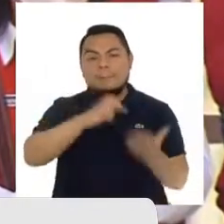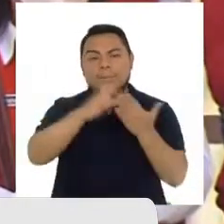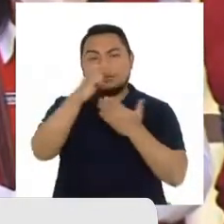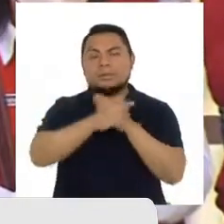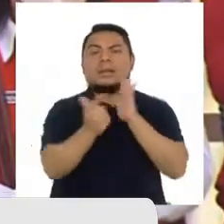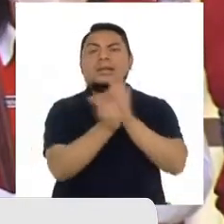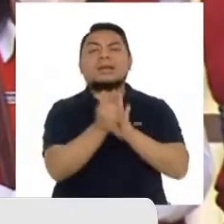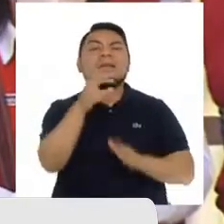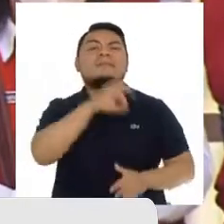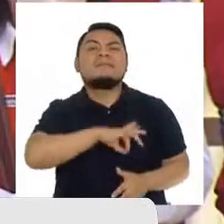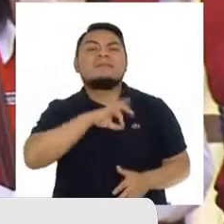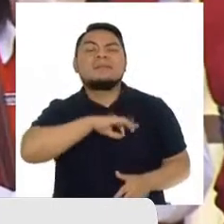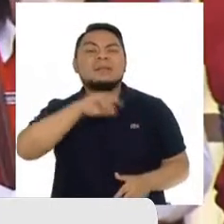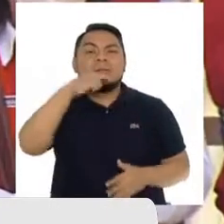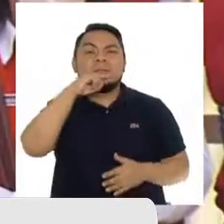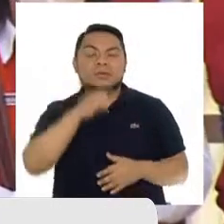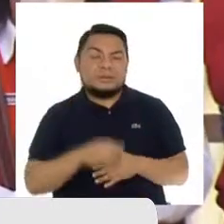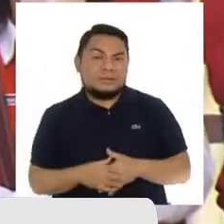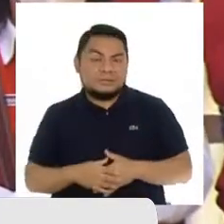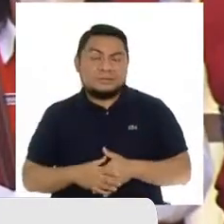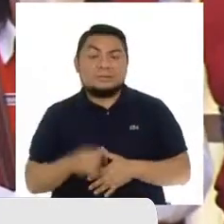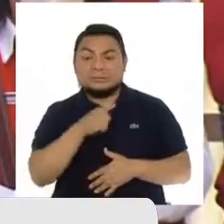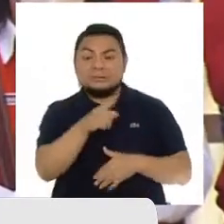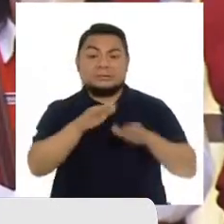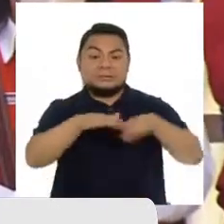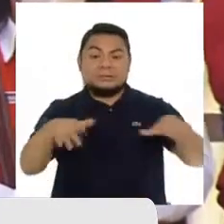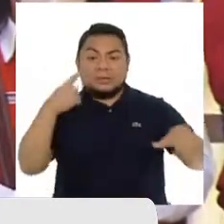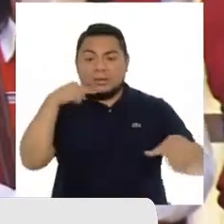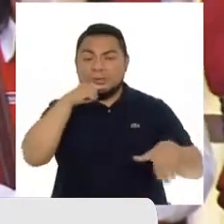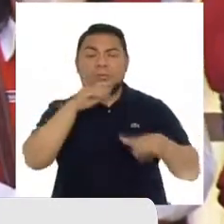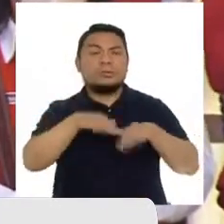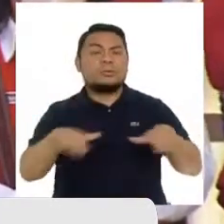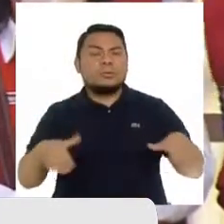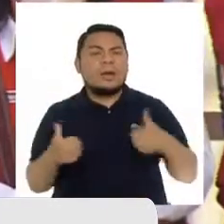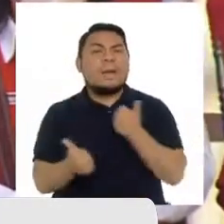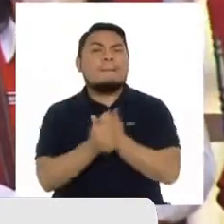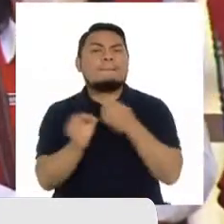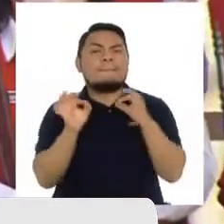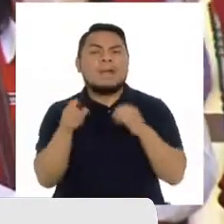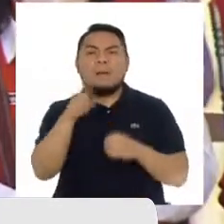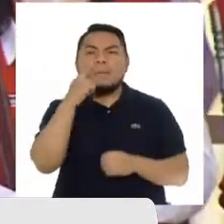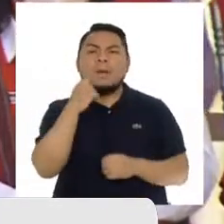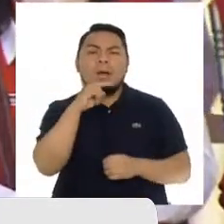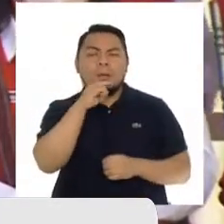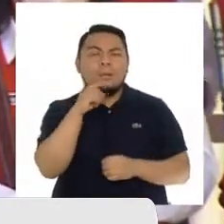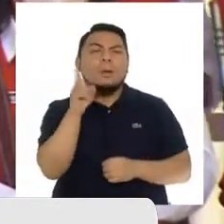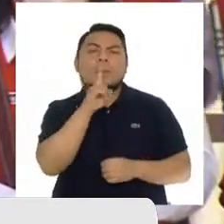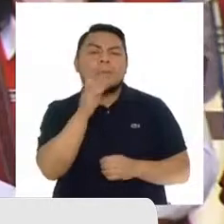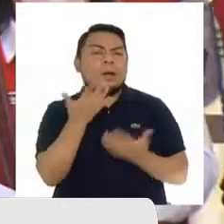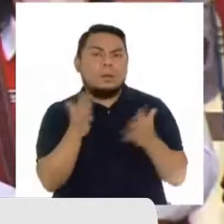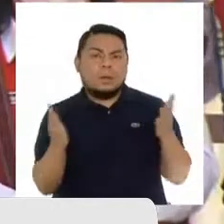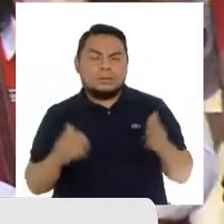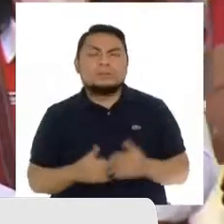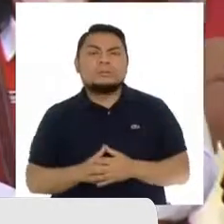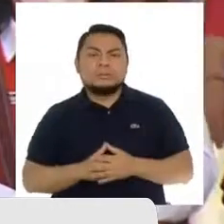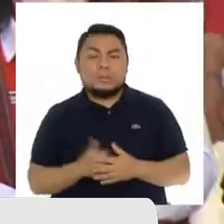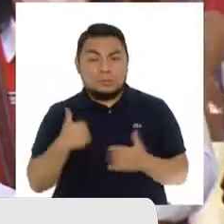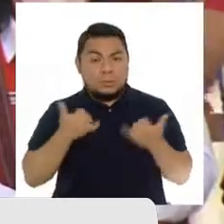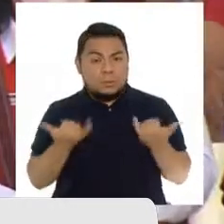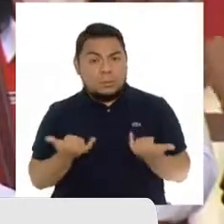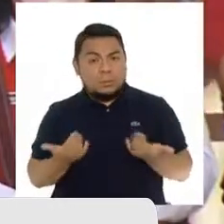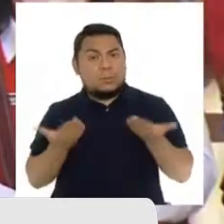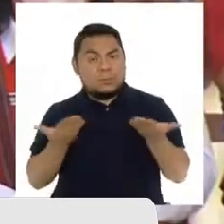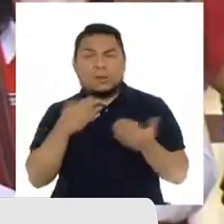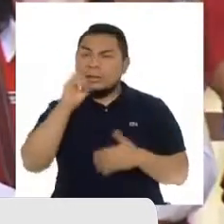ley en beneficio de la mujer niñas y niños en situación de orfandad desde acá exhorto al congreso